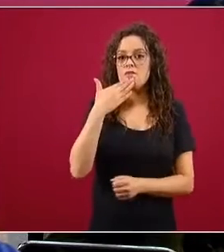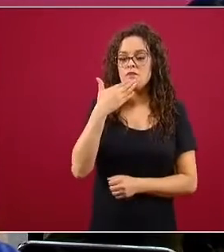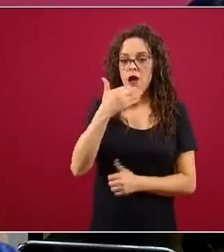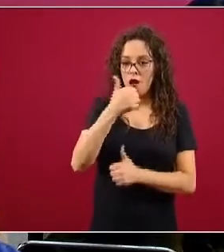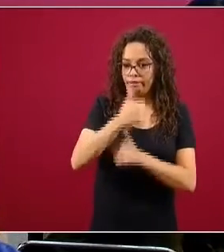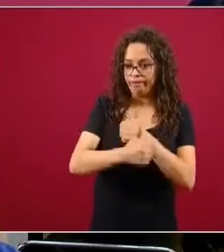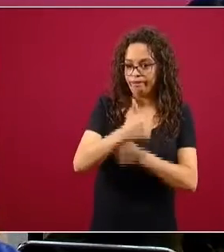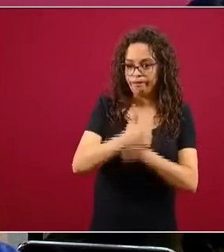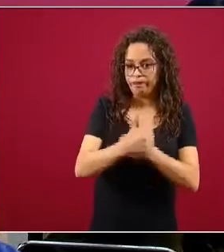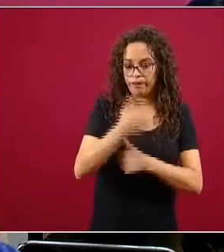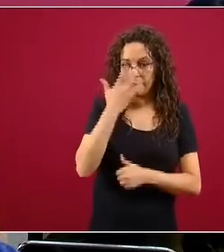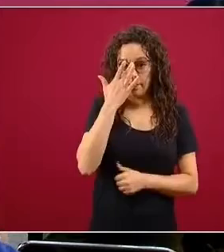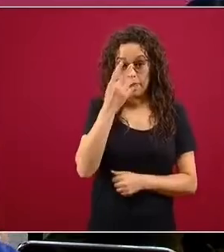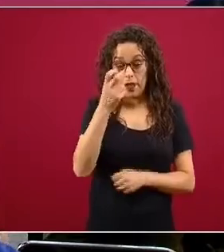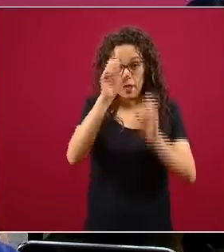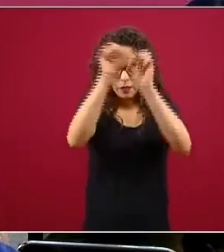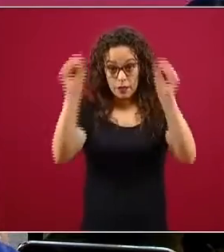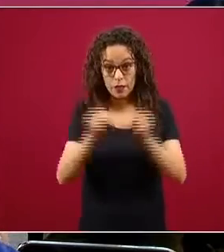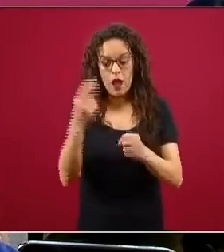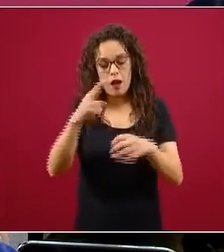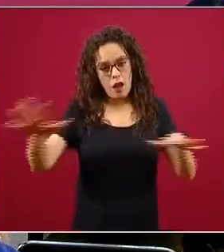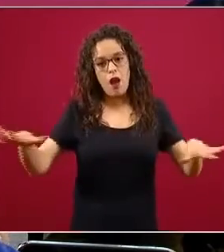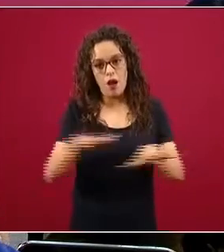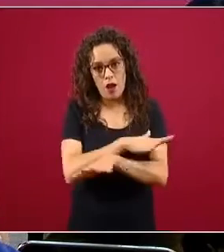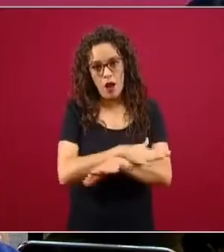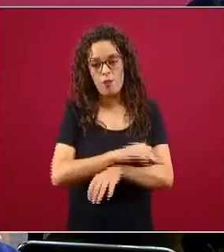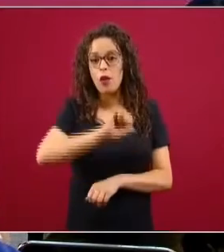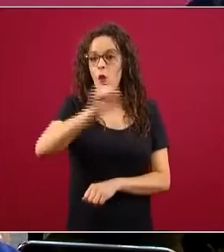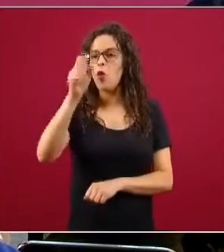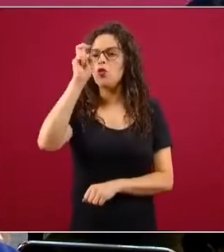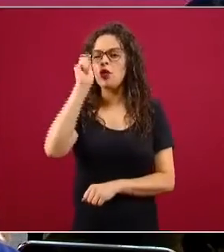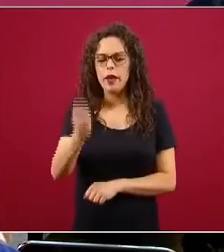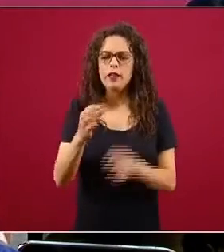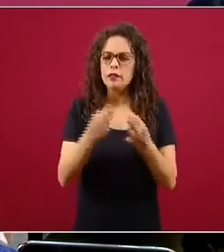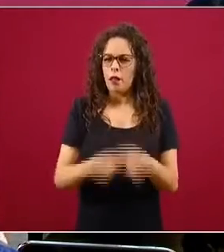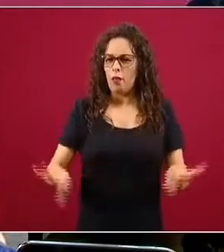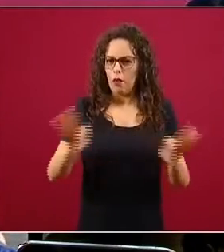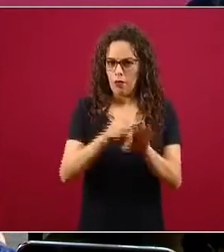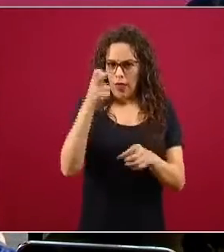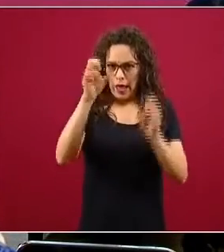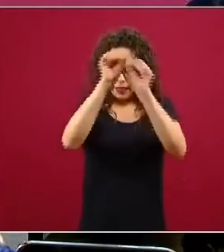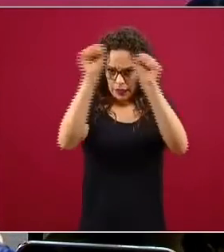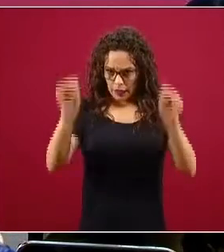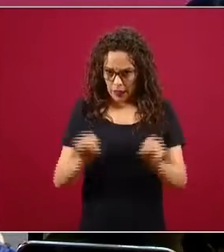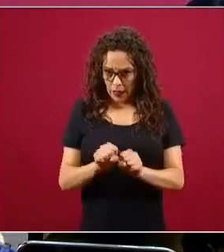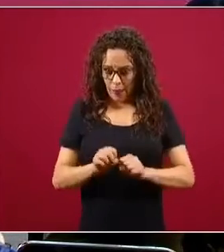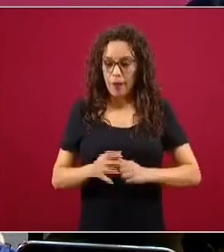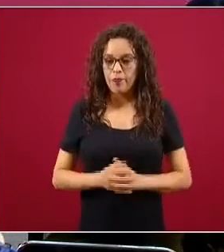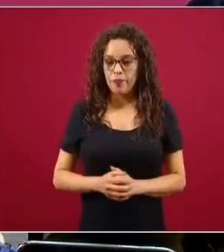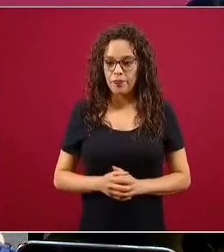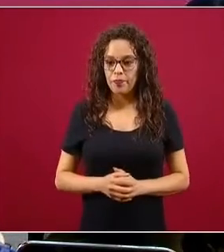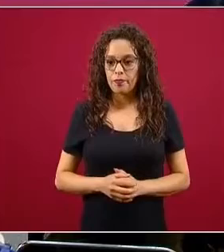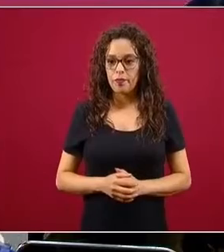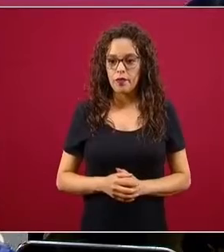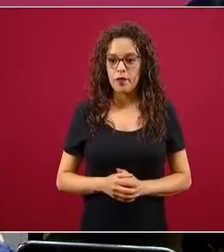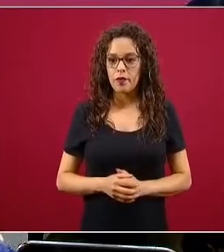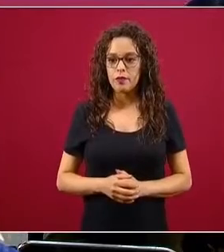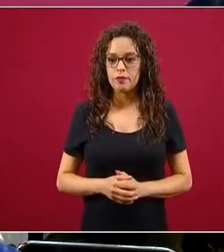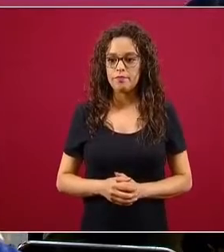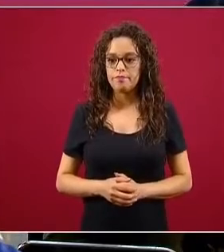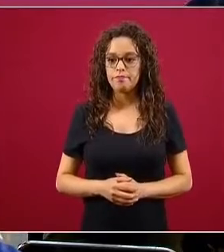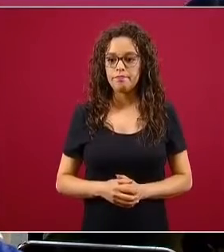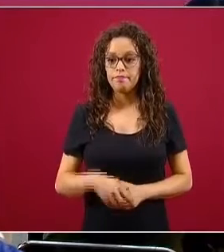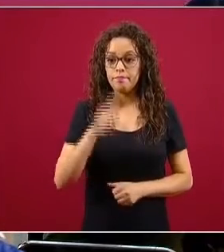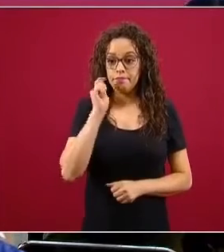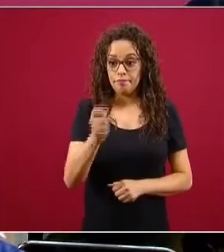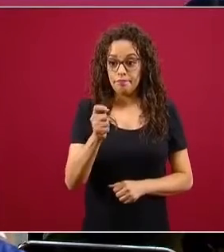que este sistema tenemos que transformarlo. Una parte muy importante del sistema es el ambiente alimentario, y está representado